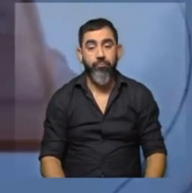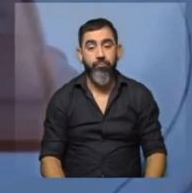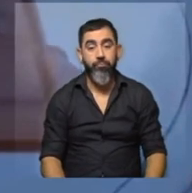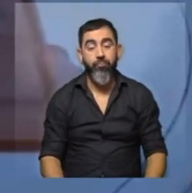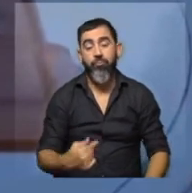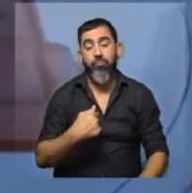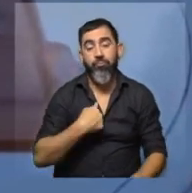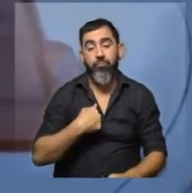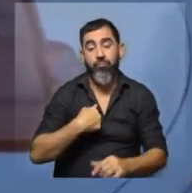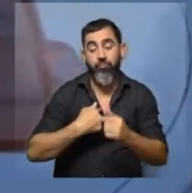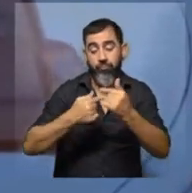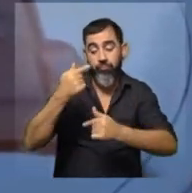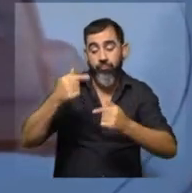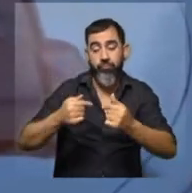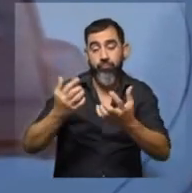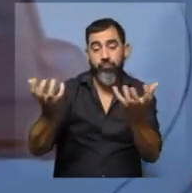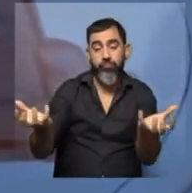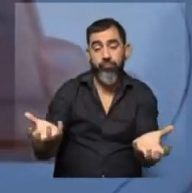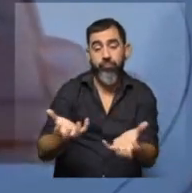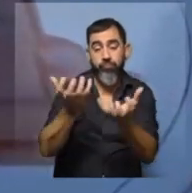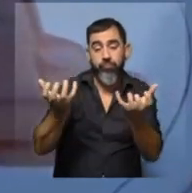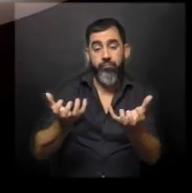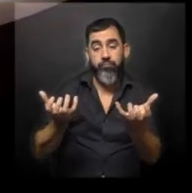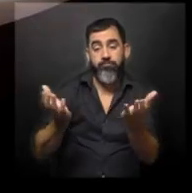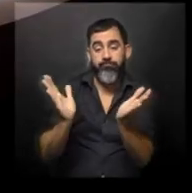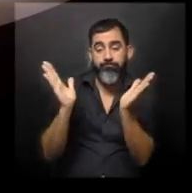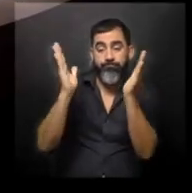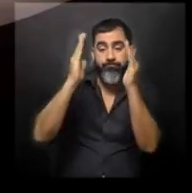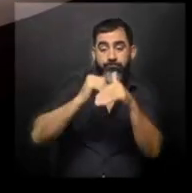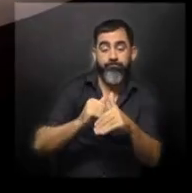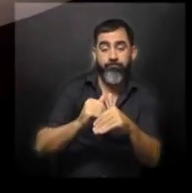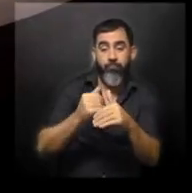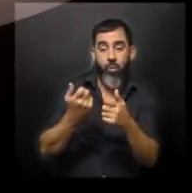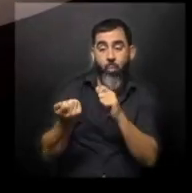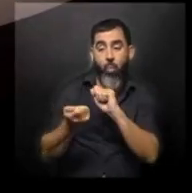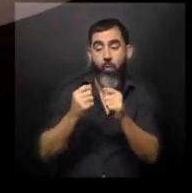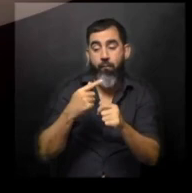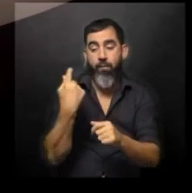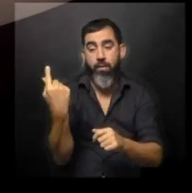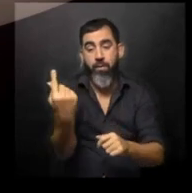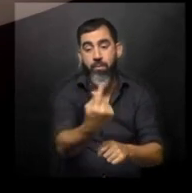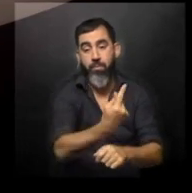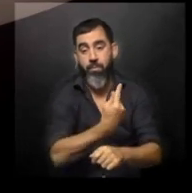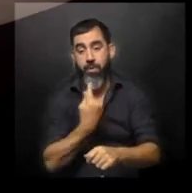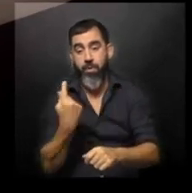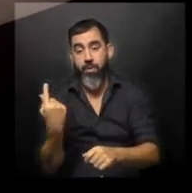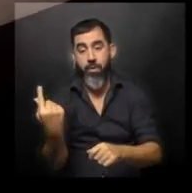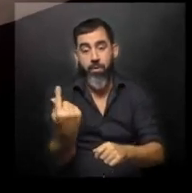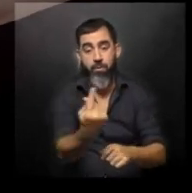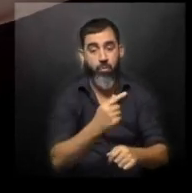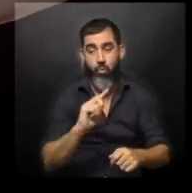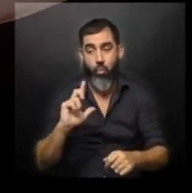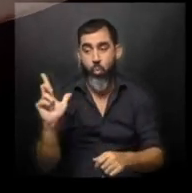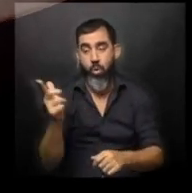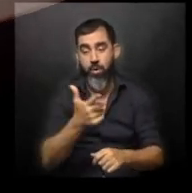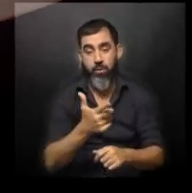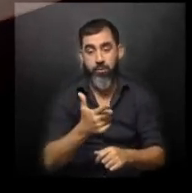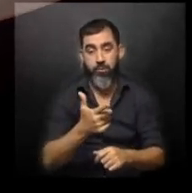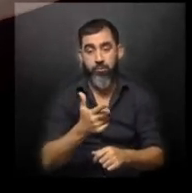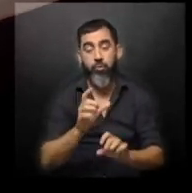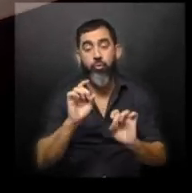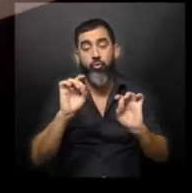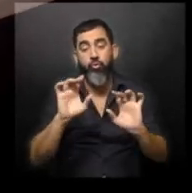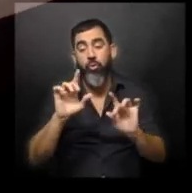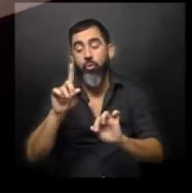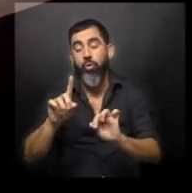coloca algún elemento a calentar dentro del microondas y no le permite moverse dentro del microondas como hace el plato giratorio, va a haber zonas